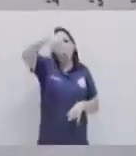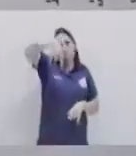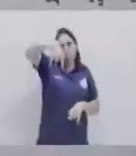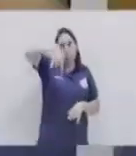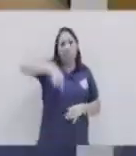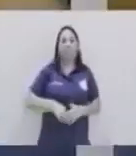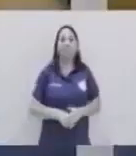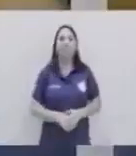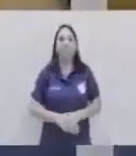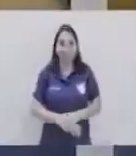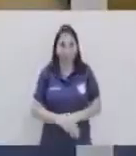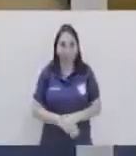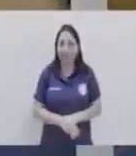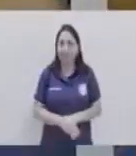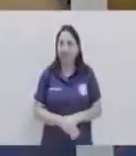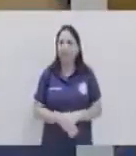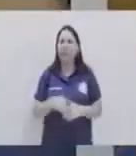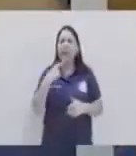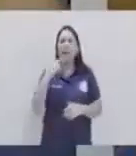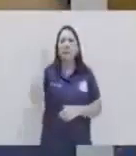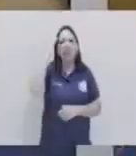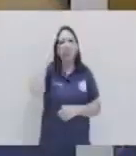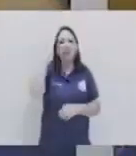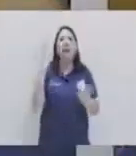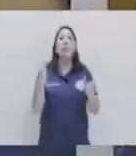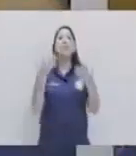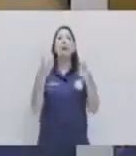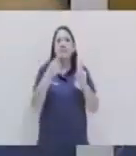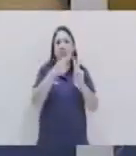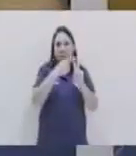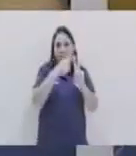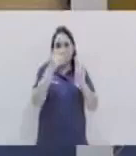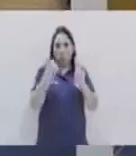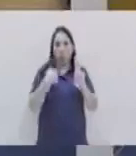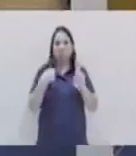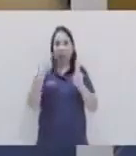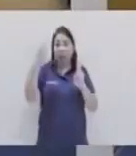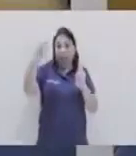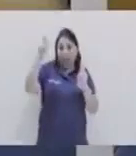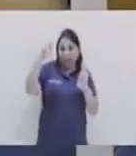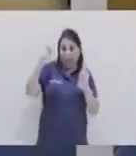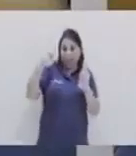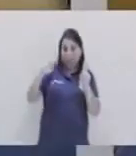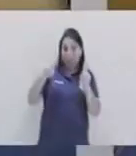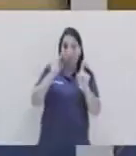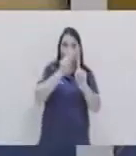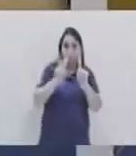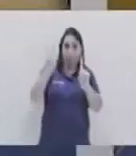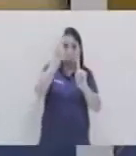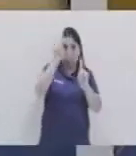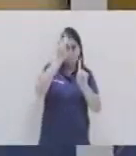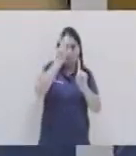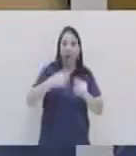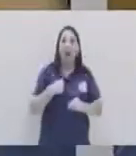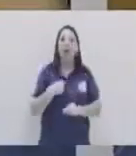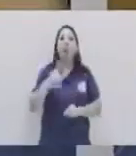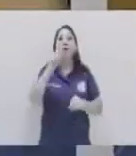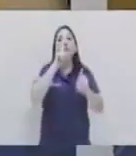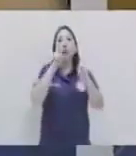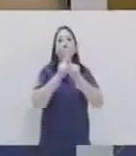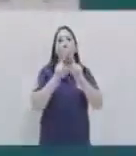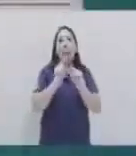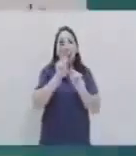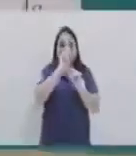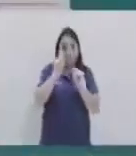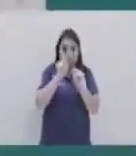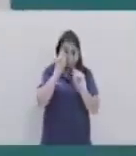abrirá hacia abajo. Ahora, ¿qué más tenemos que saber? Para poder evaluar nuestra función cuadrática tenemos que encontrar el vértice,